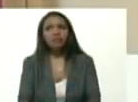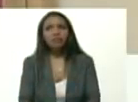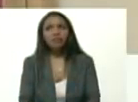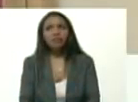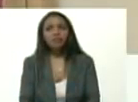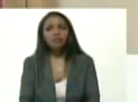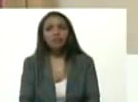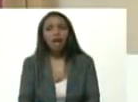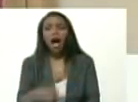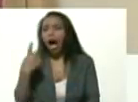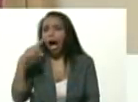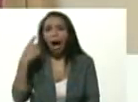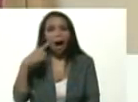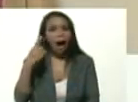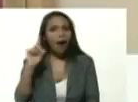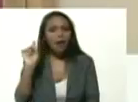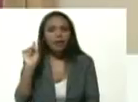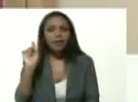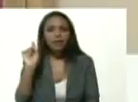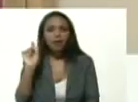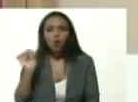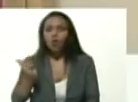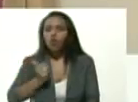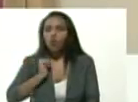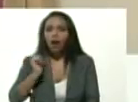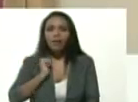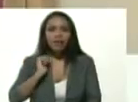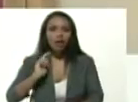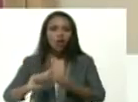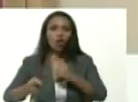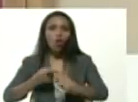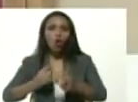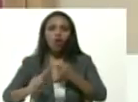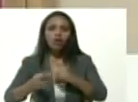es capaz de cualquier cosa en la vida.